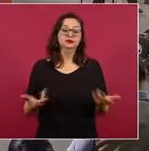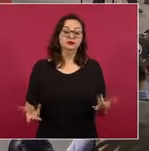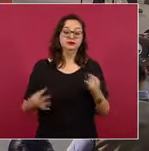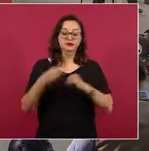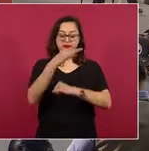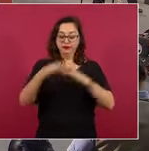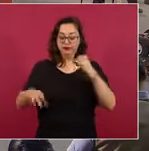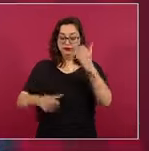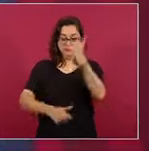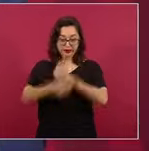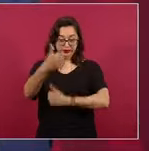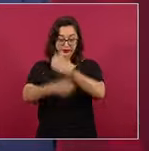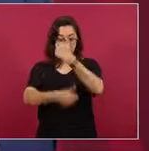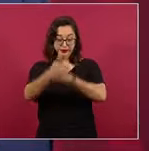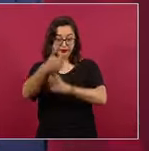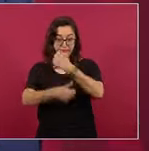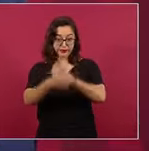se